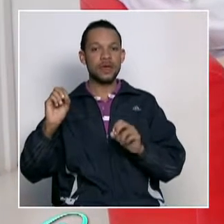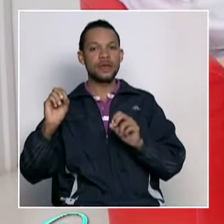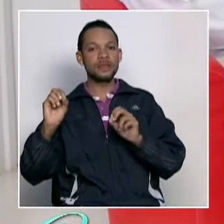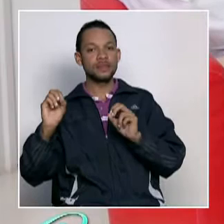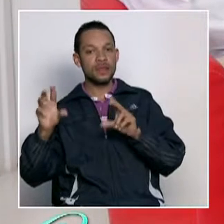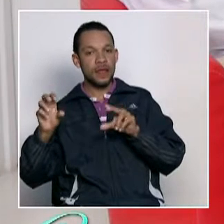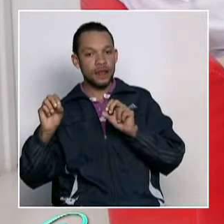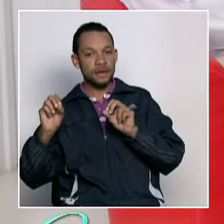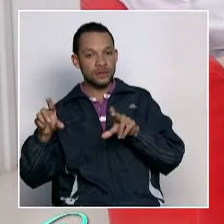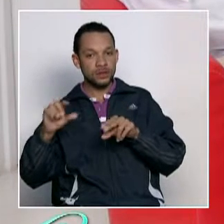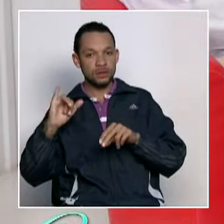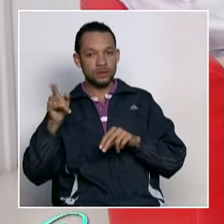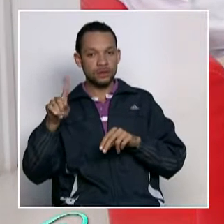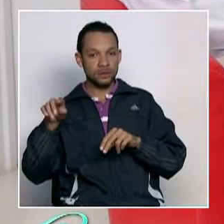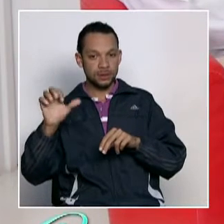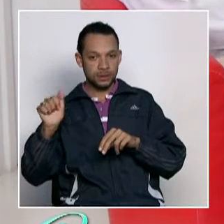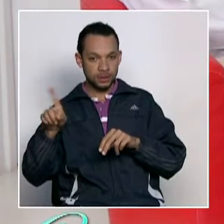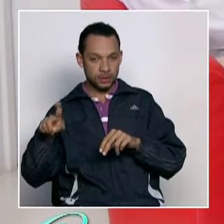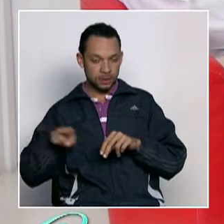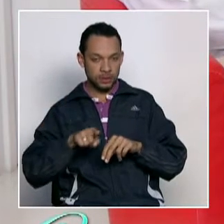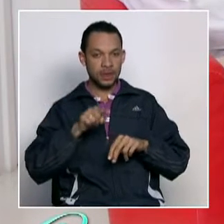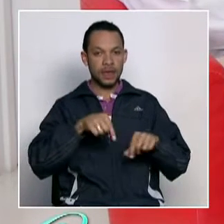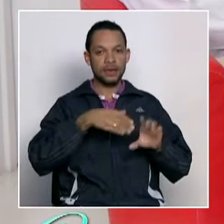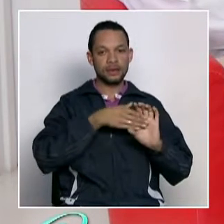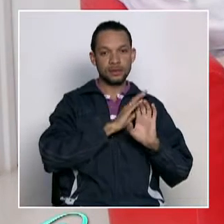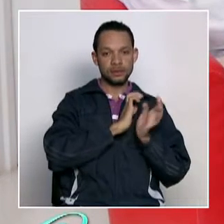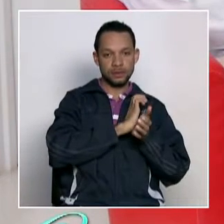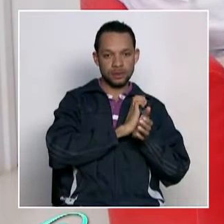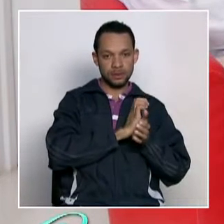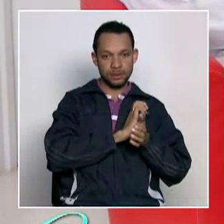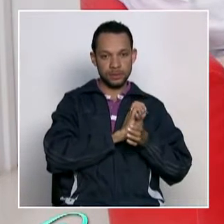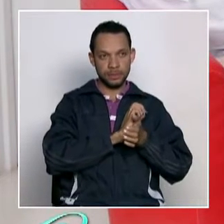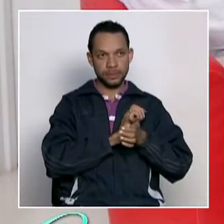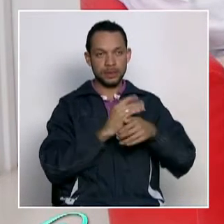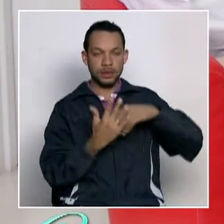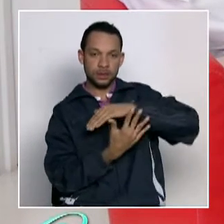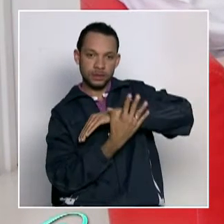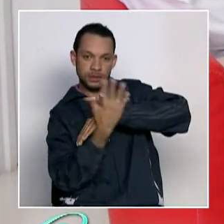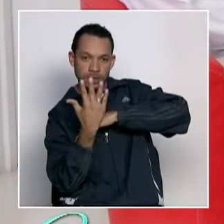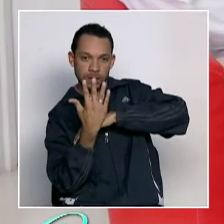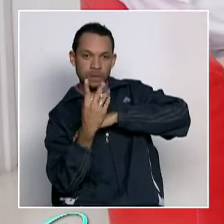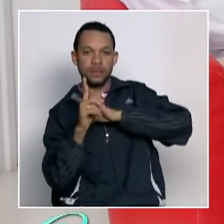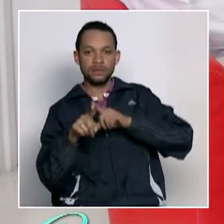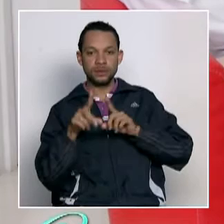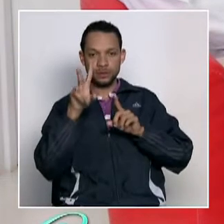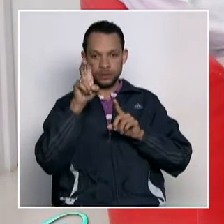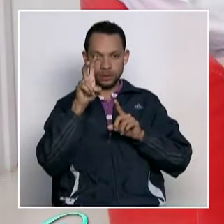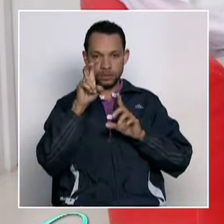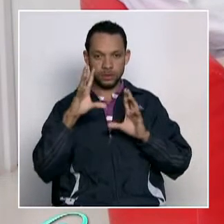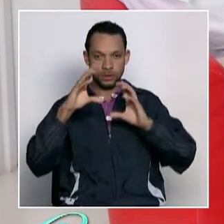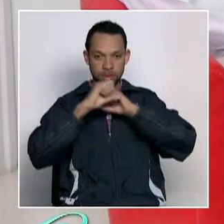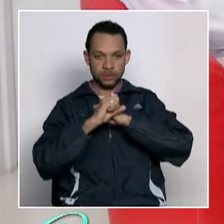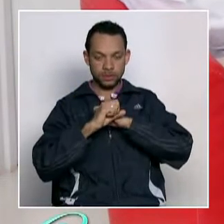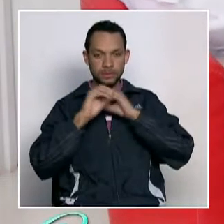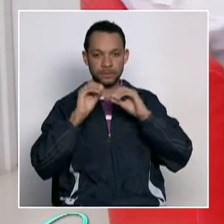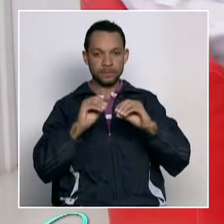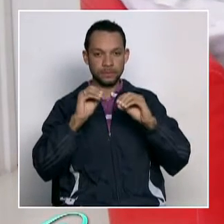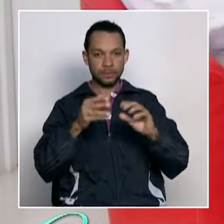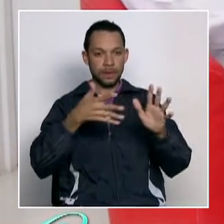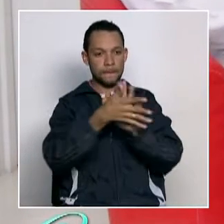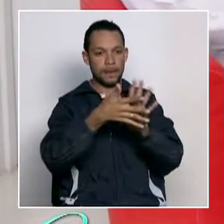en Telecafé a las 5 de la mañana y a las 7 de la noche. Este es un programa que quiere hacer